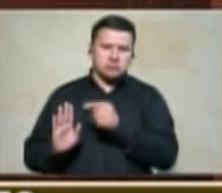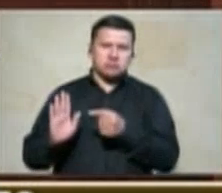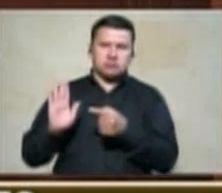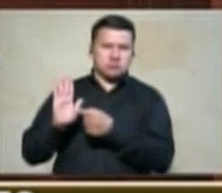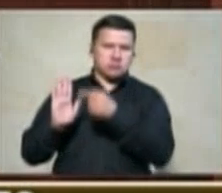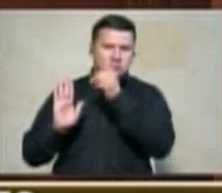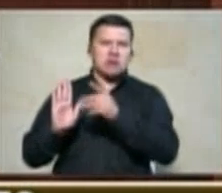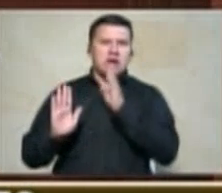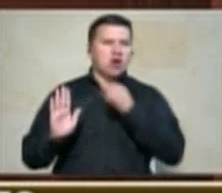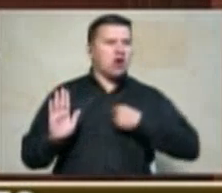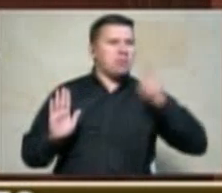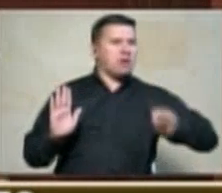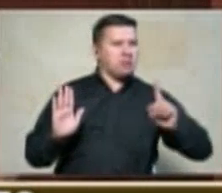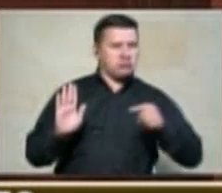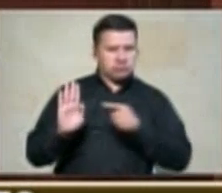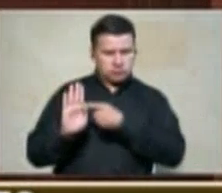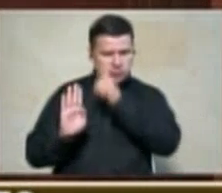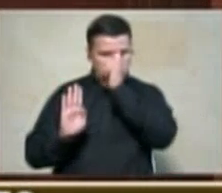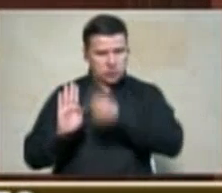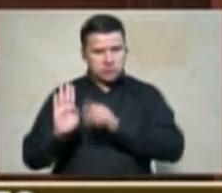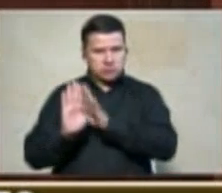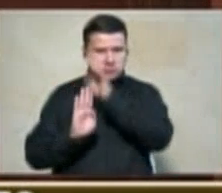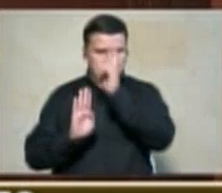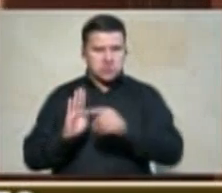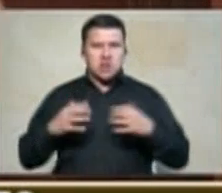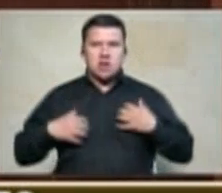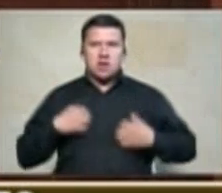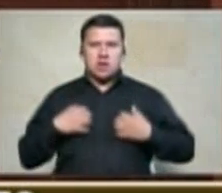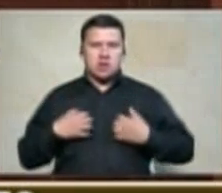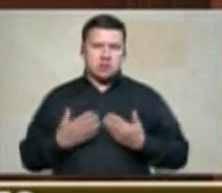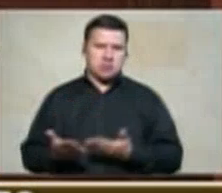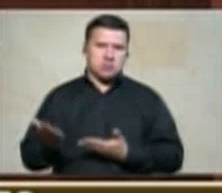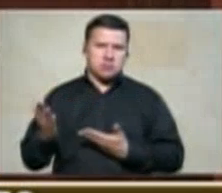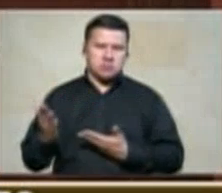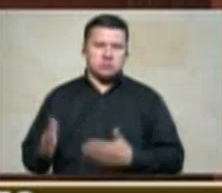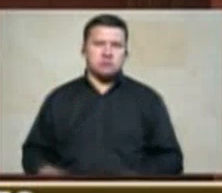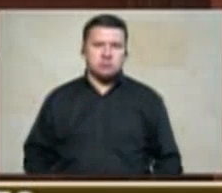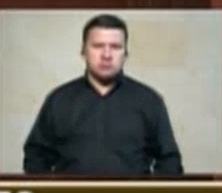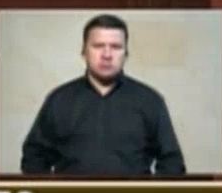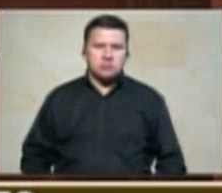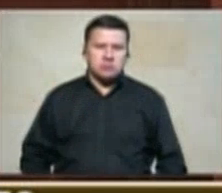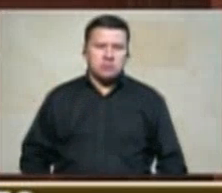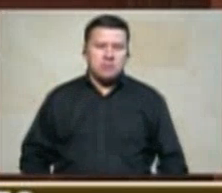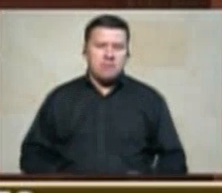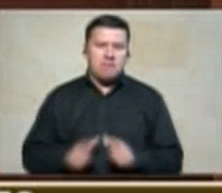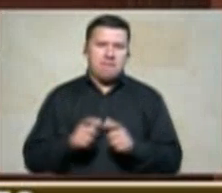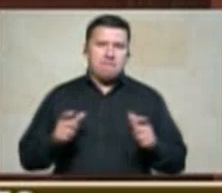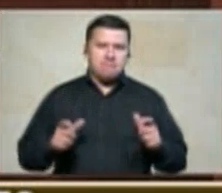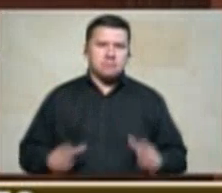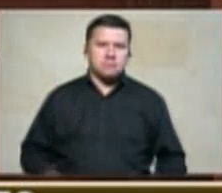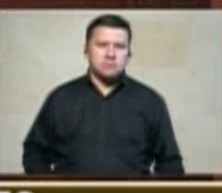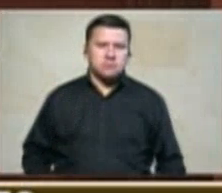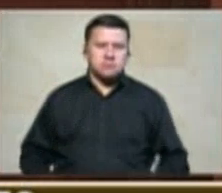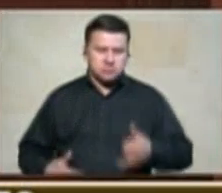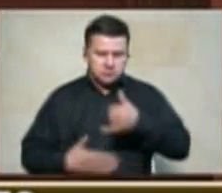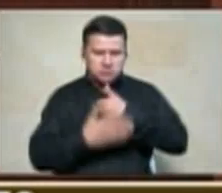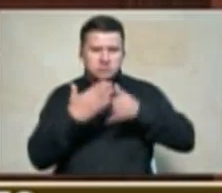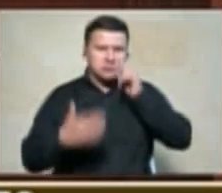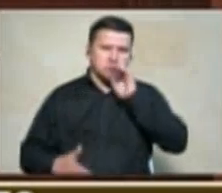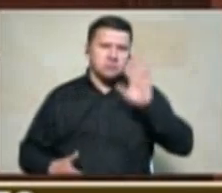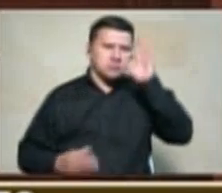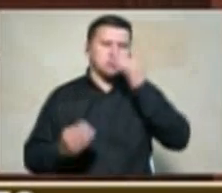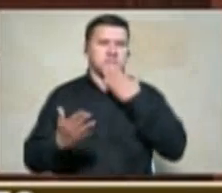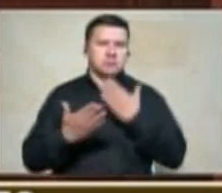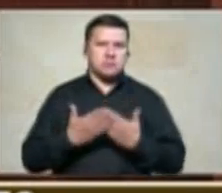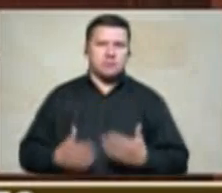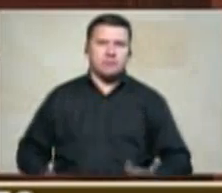siendo quienes en otrora impartieron terror y hechos oprobiosos en la mayoría de la geografía nacional.